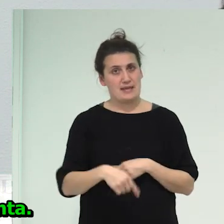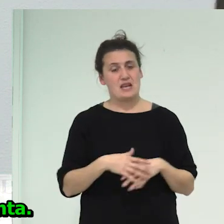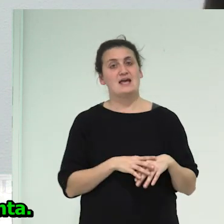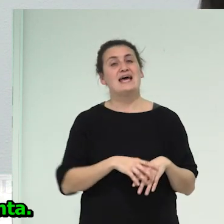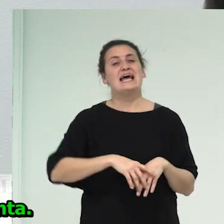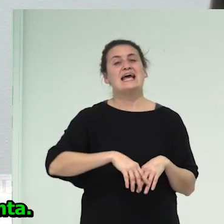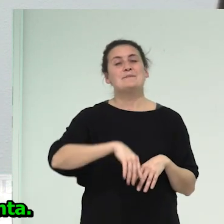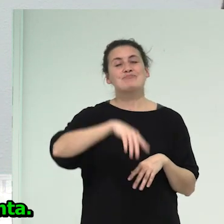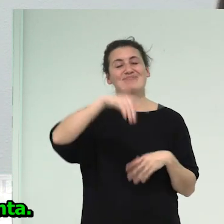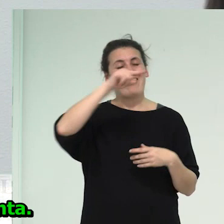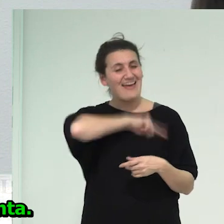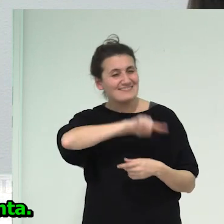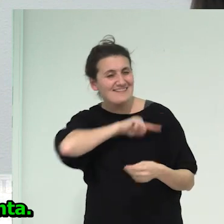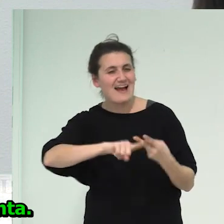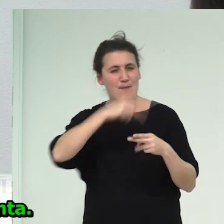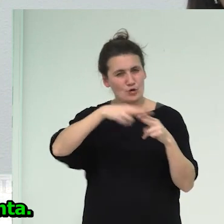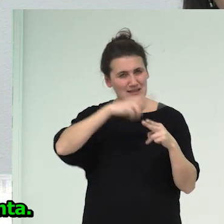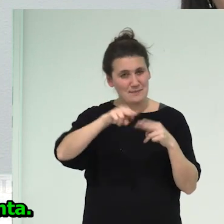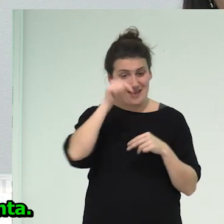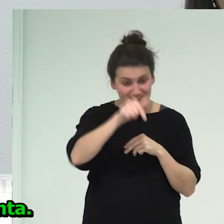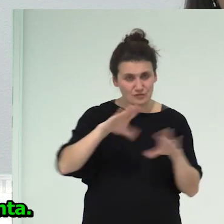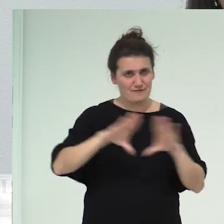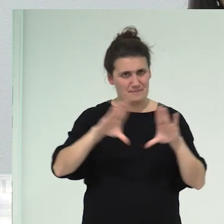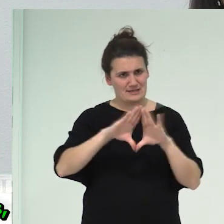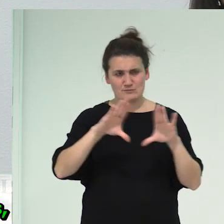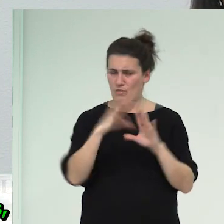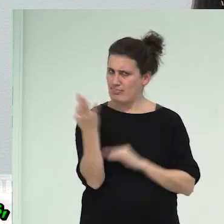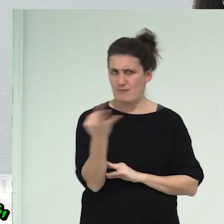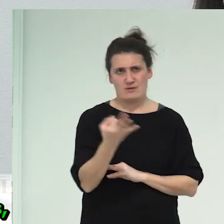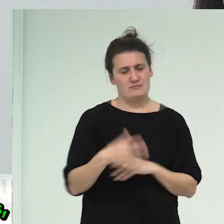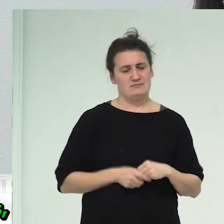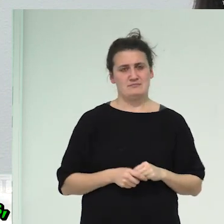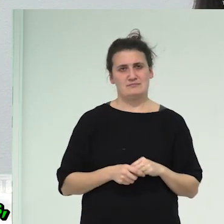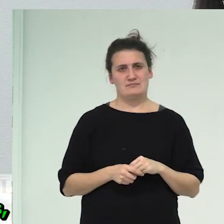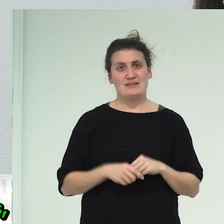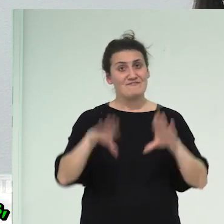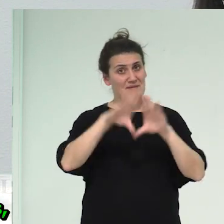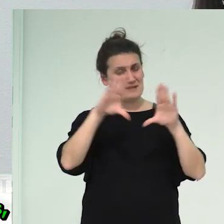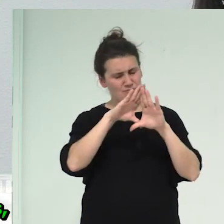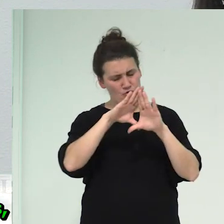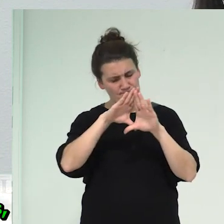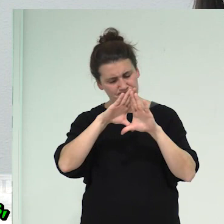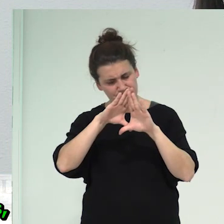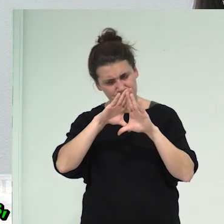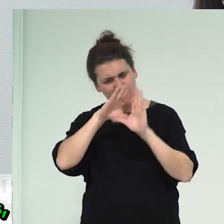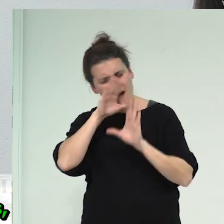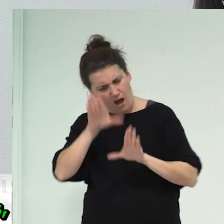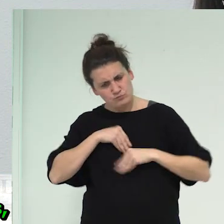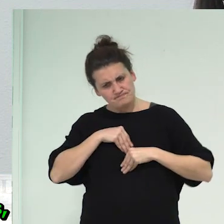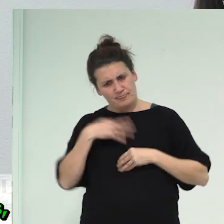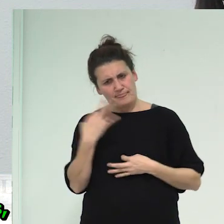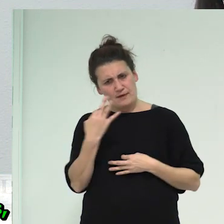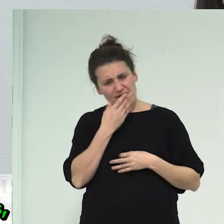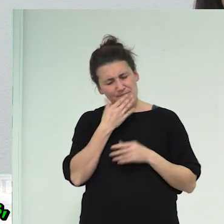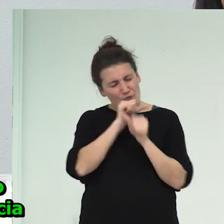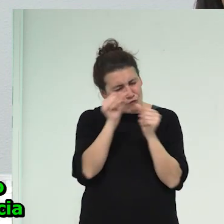políticamente, esto el feminismo debe tomarlo en cuenta. El feminismo debe asumirse en diferentes